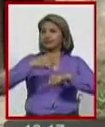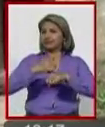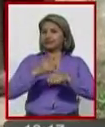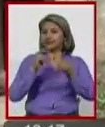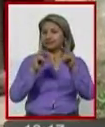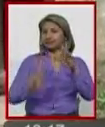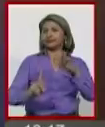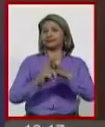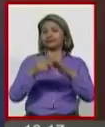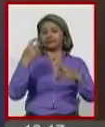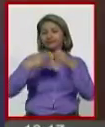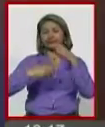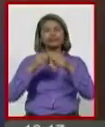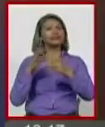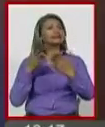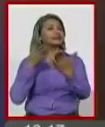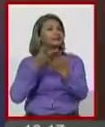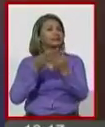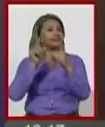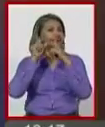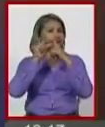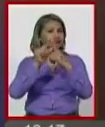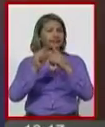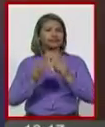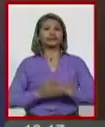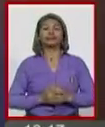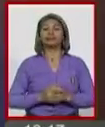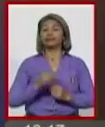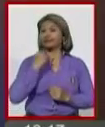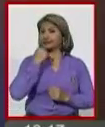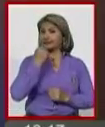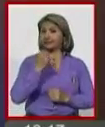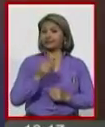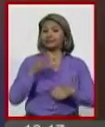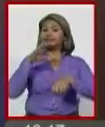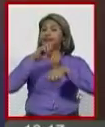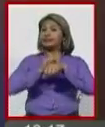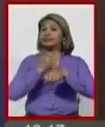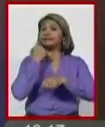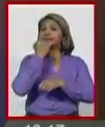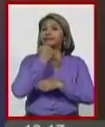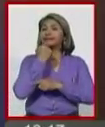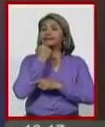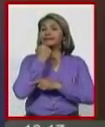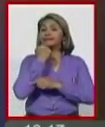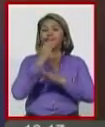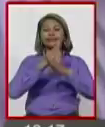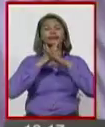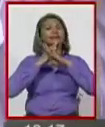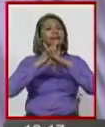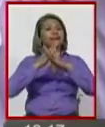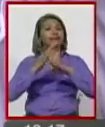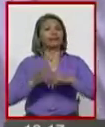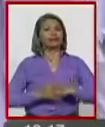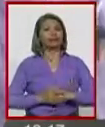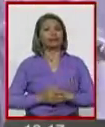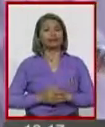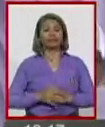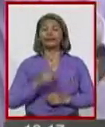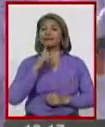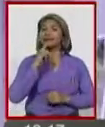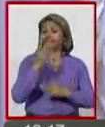la víctima inició la pelea agrediendo verbalmente al aprendido. Asegura que él le mordió el labio en legítima defensa.